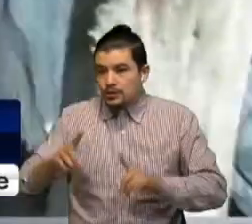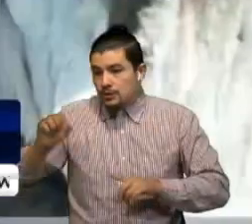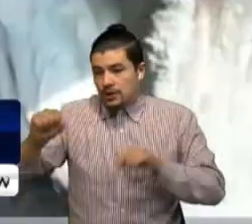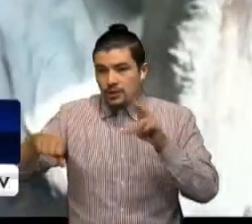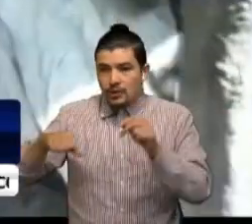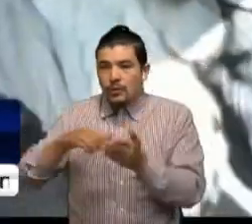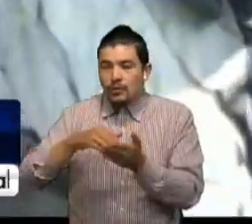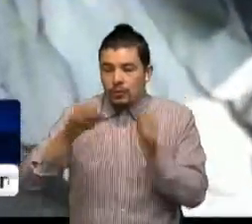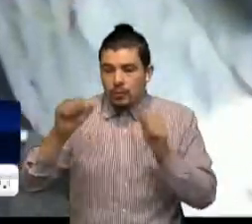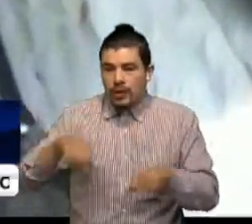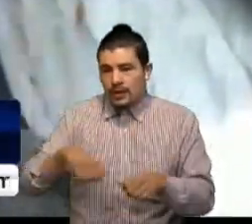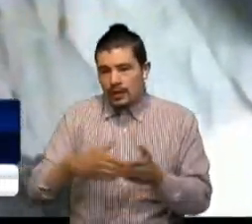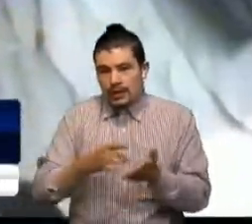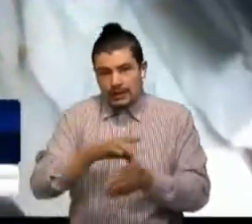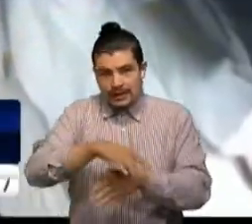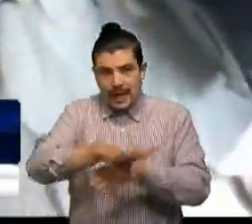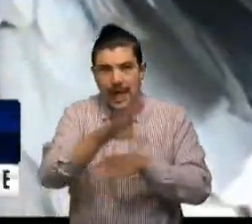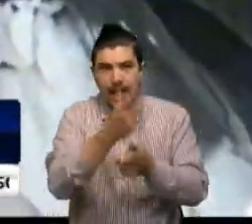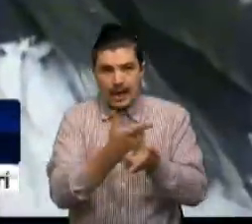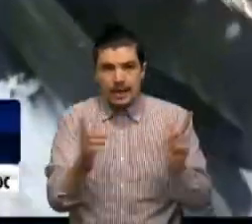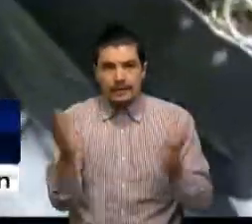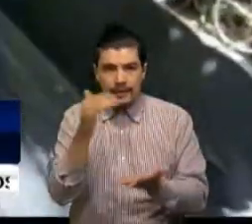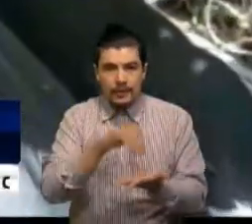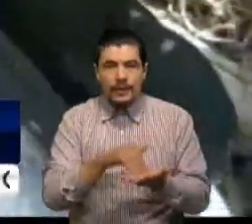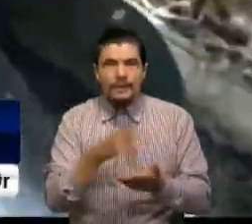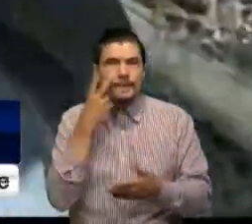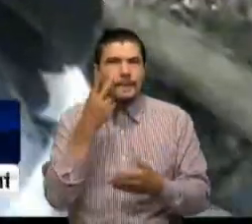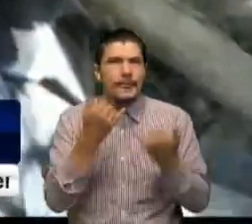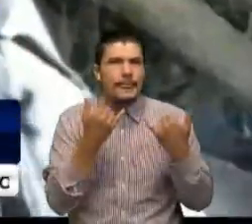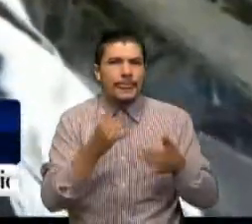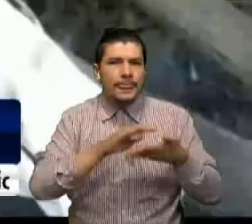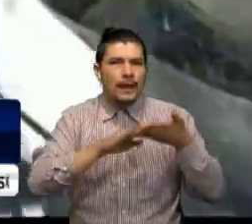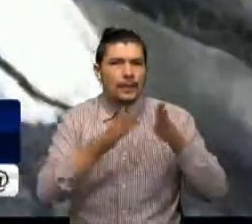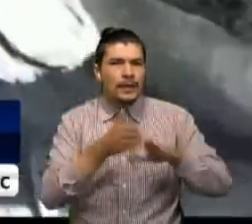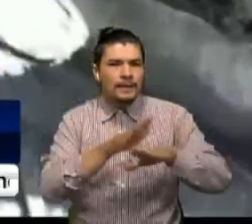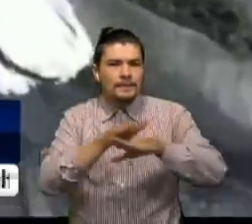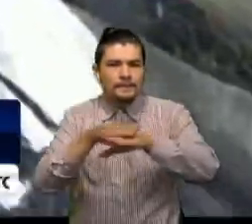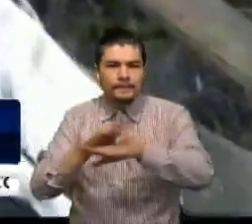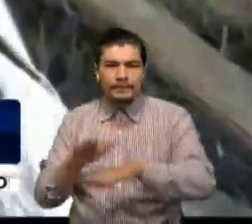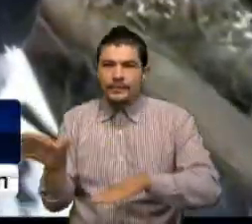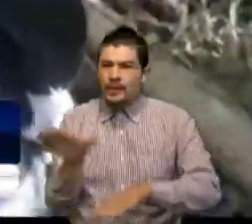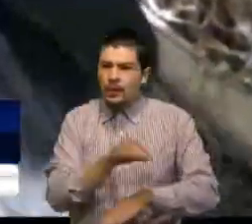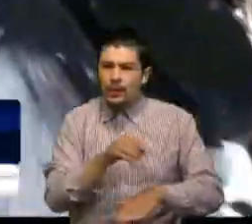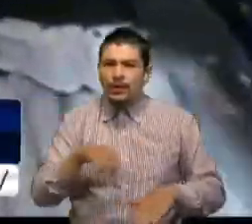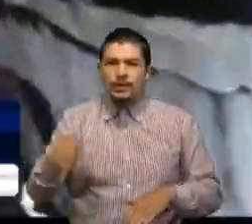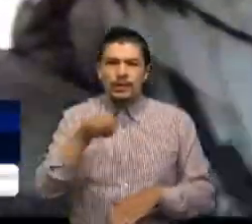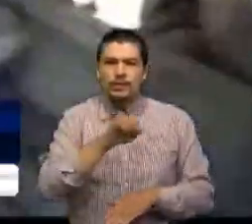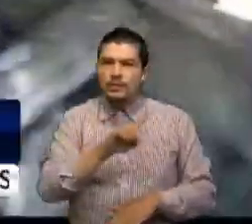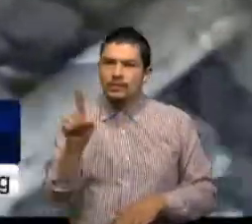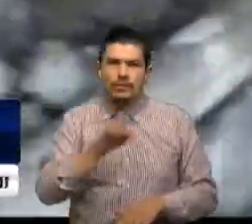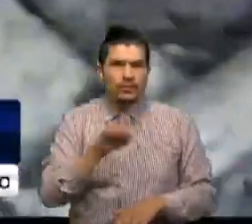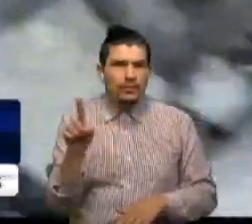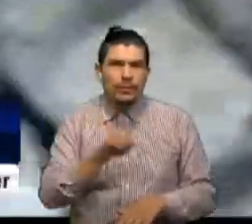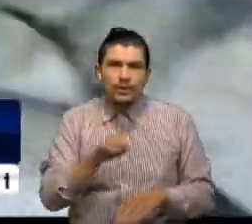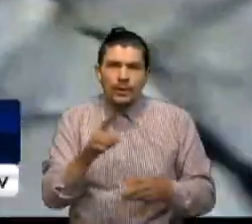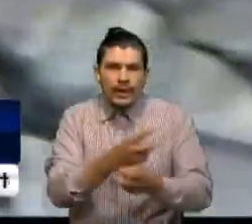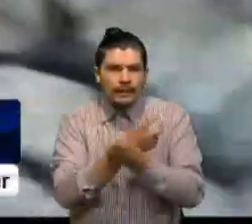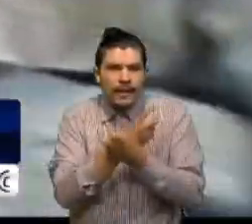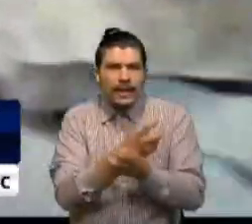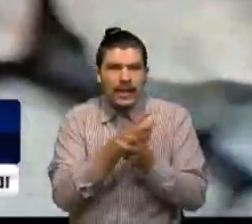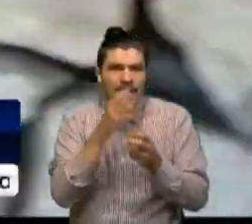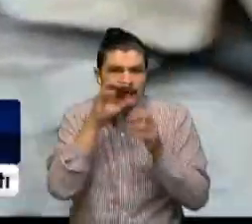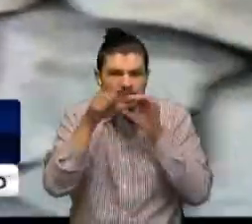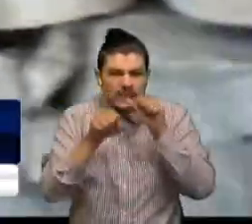prontamente los cóndores. El llamado que hacen las autoridades a los habitantes de este sector es que no envenenen carroña, que puede